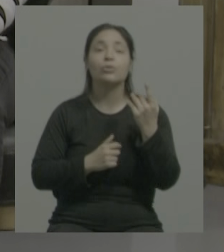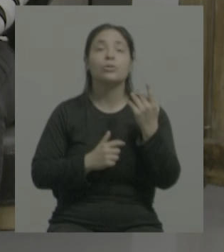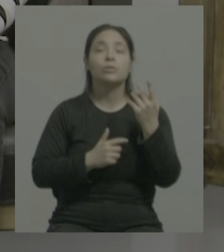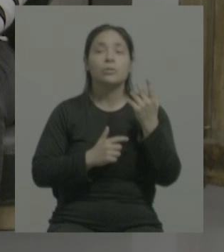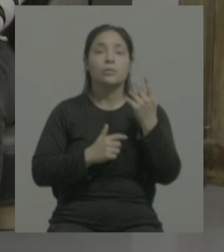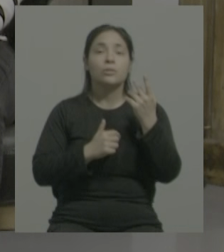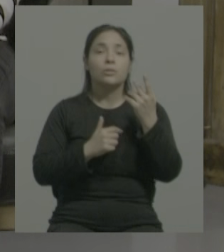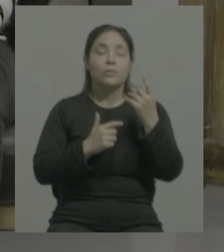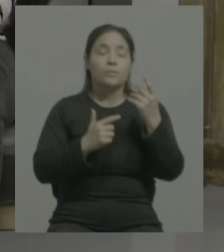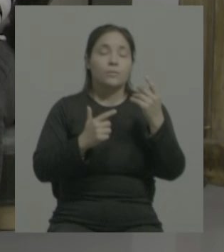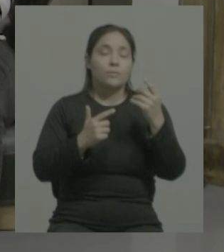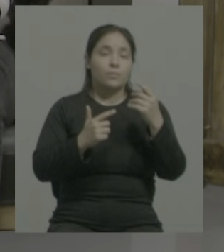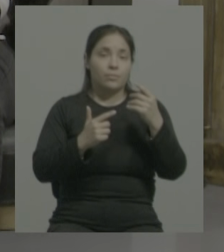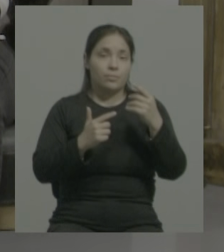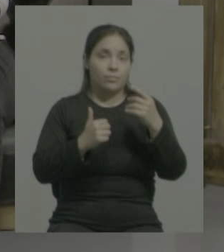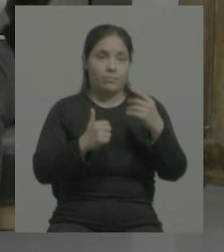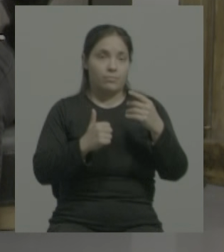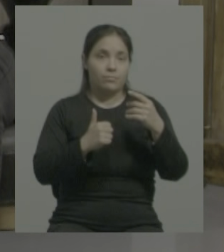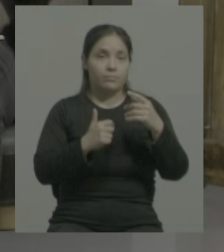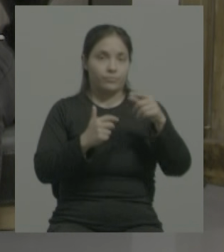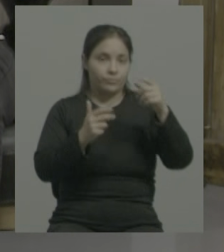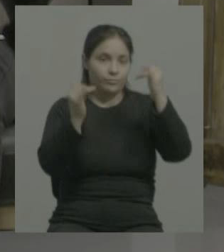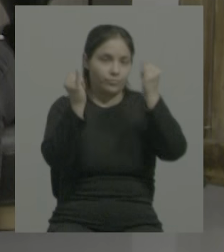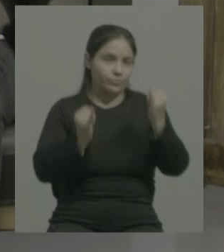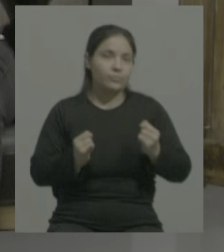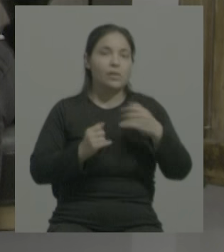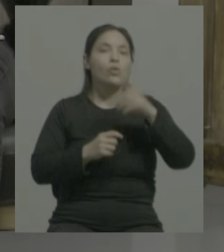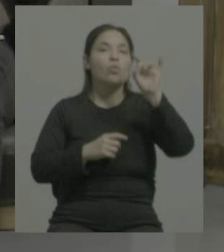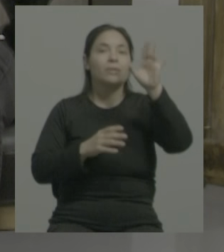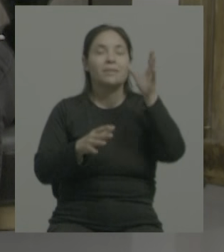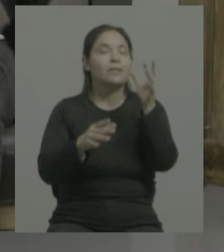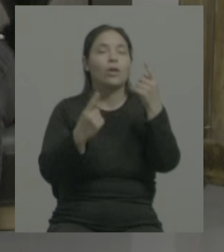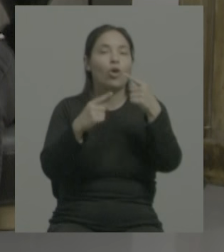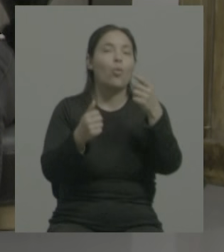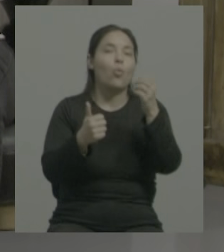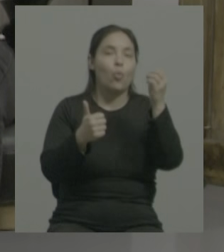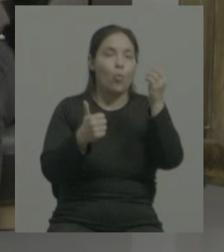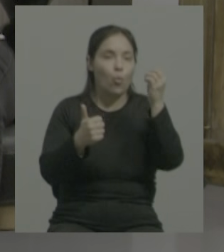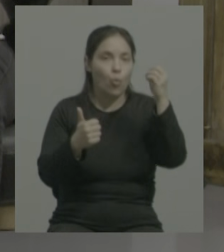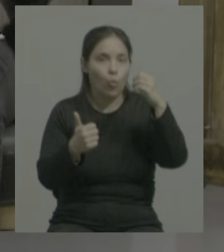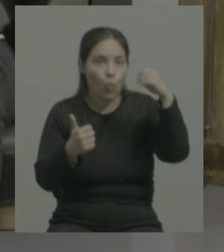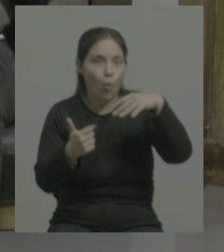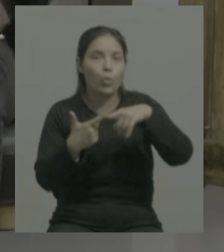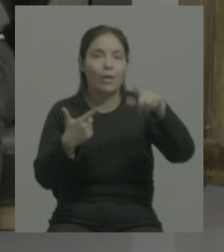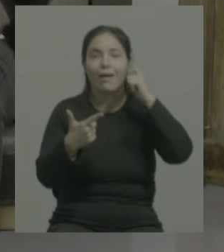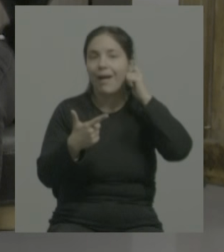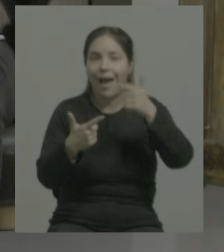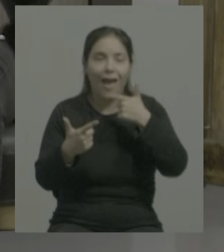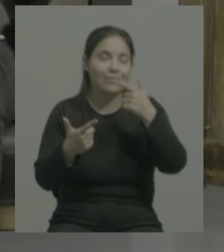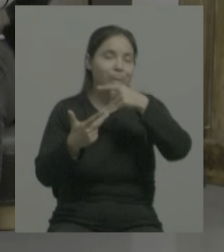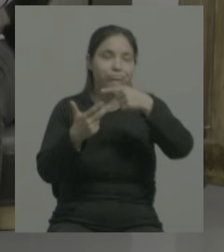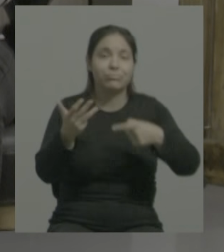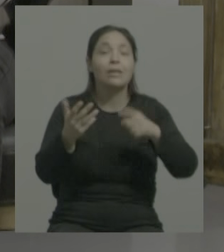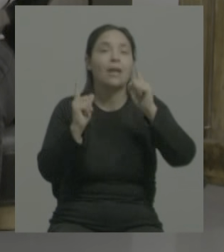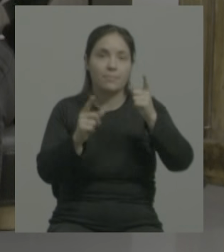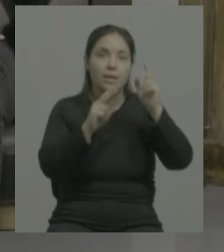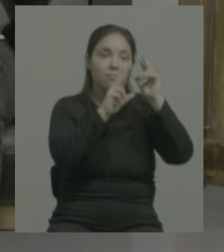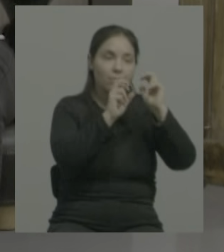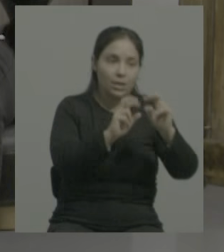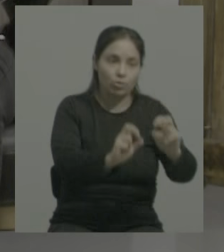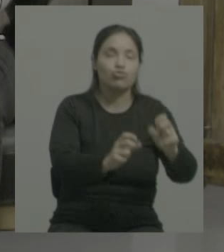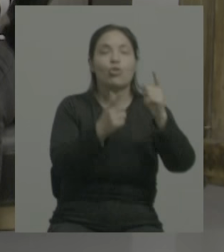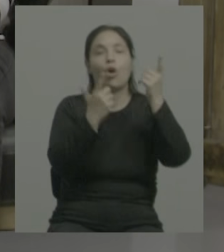las universidades, que no es solamente los gastos de funcionamiento, la luz, el gas, digamos, ¿no? Sino que tiene que ver con la investigación,